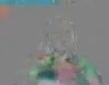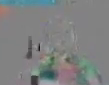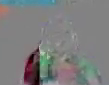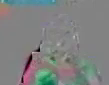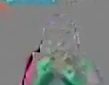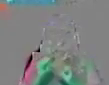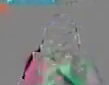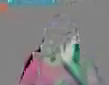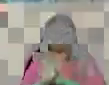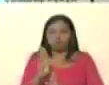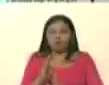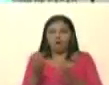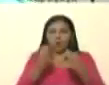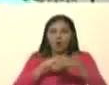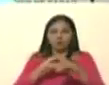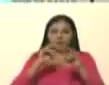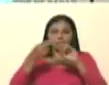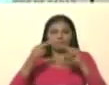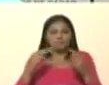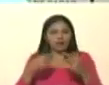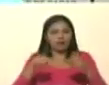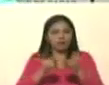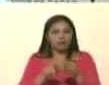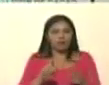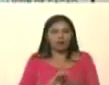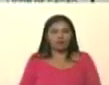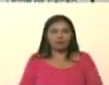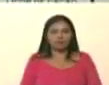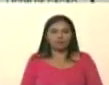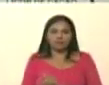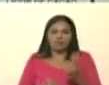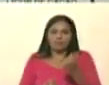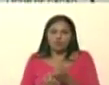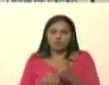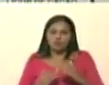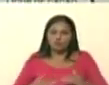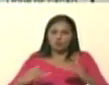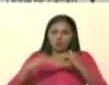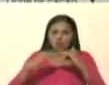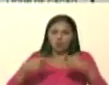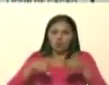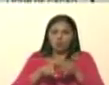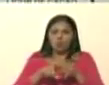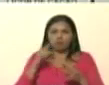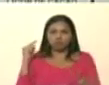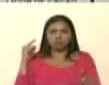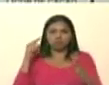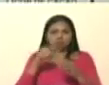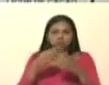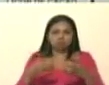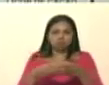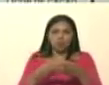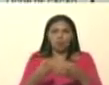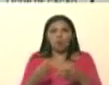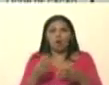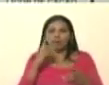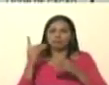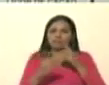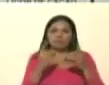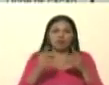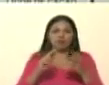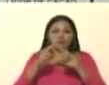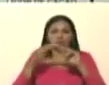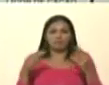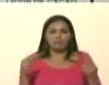de acuerdos de paz de estabilidad hacia una mesa permanente de diálogo de